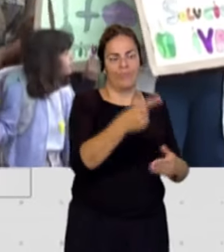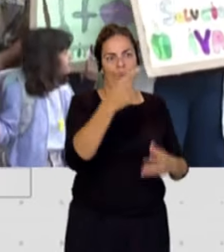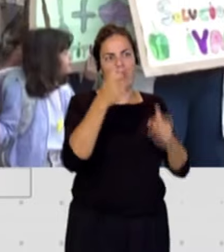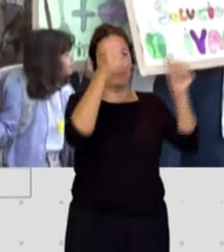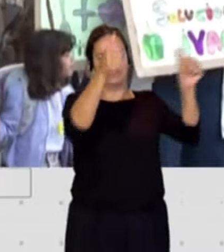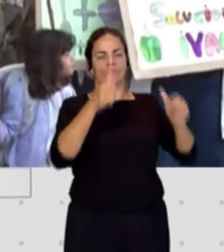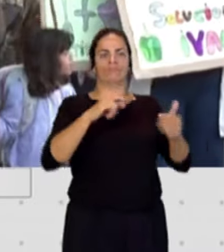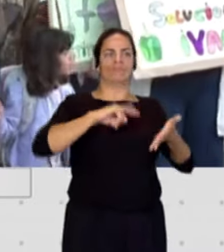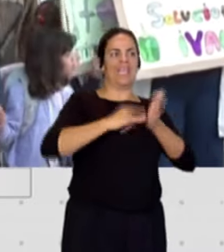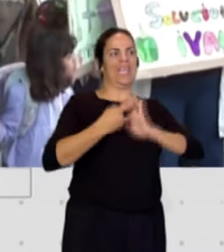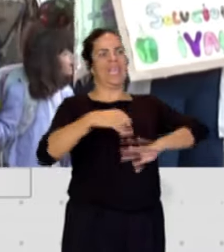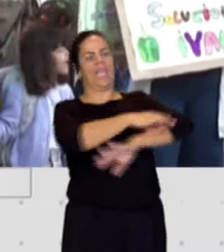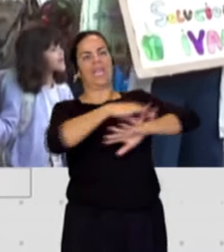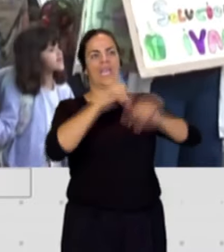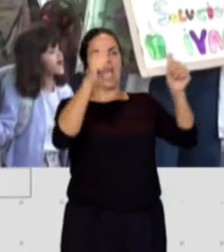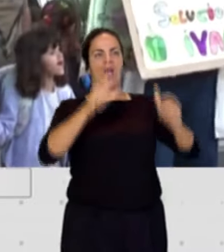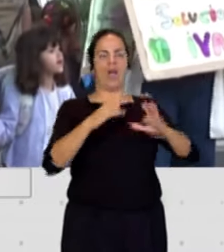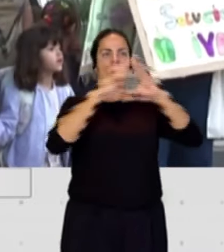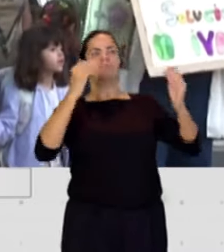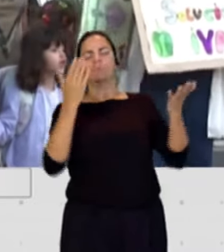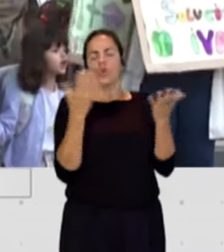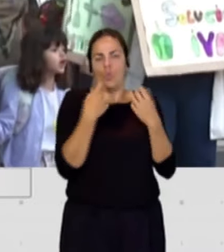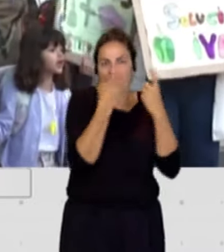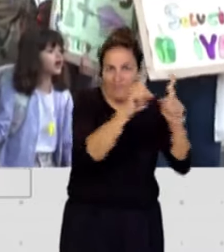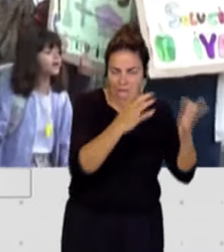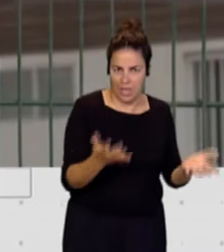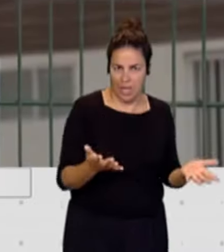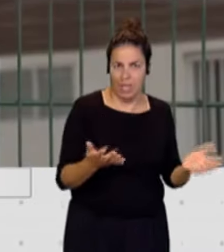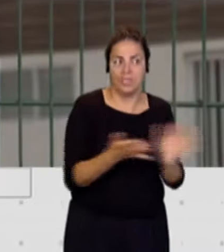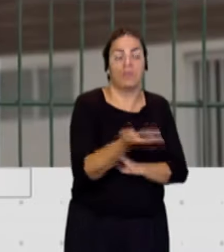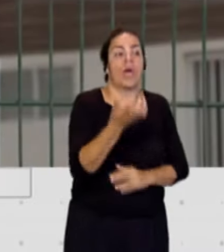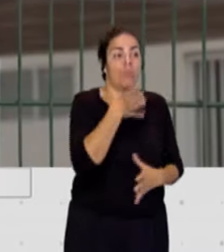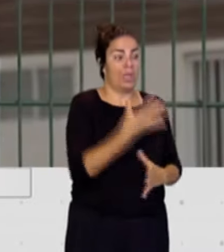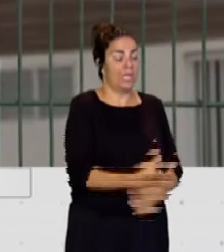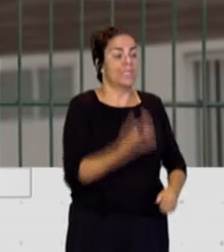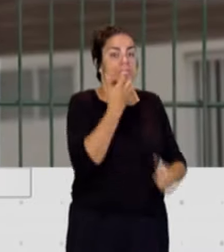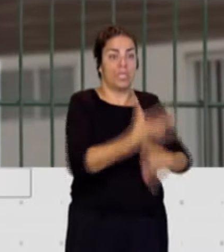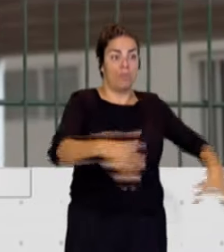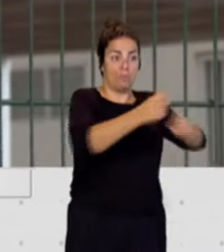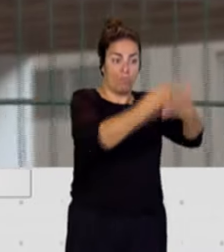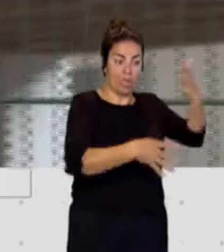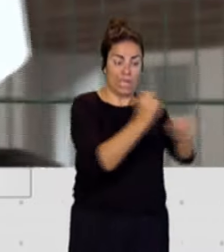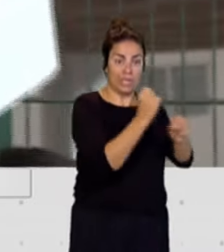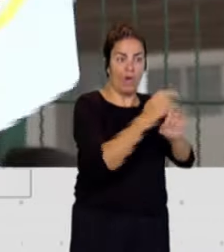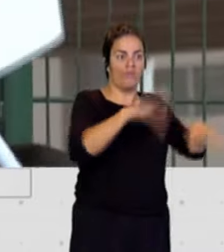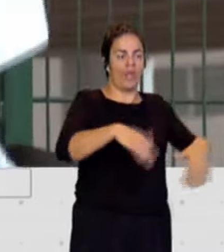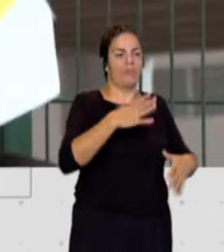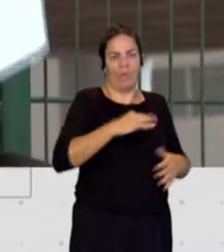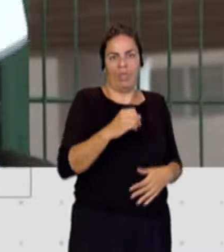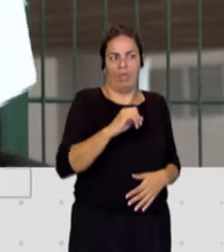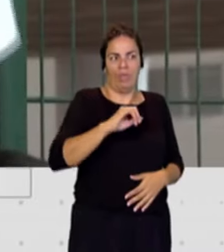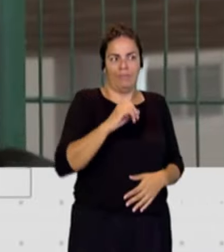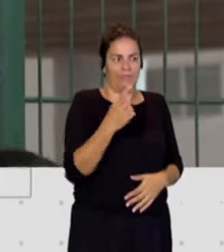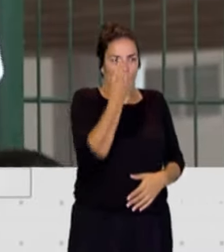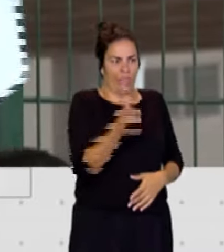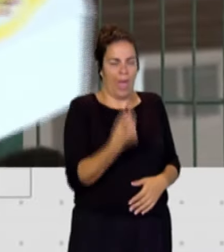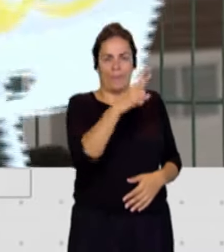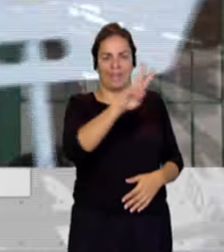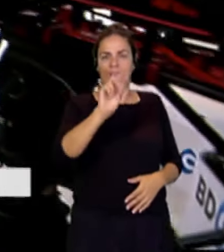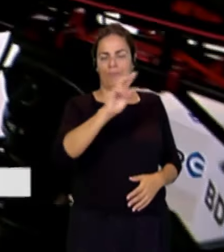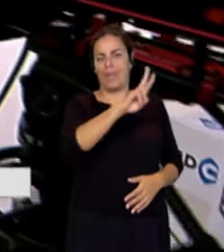para rápidamente 24 horas sustituirlo lo que no puede ser es que los niños se queden sin comer o que se tengan que ir